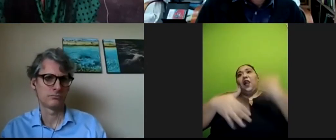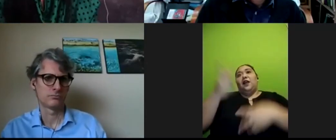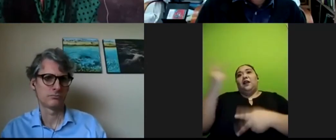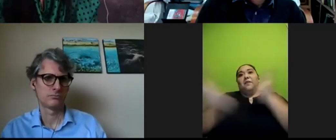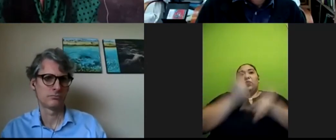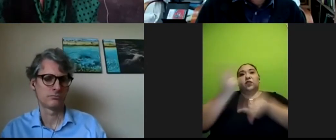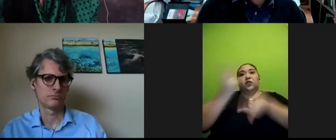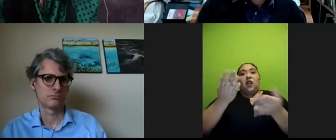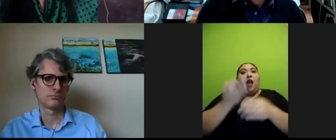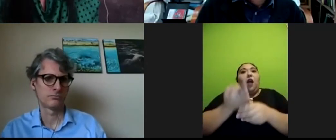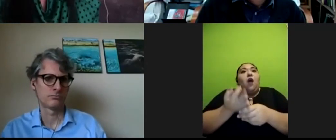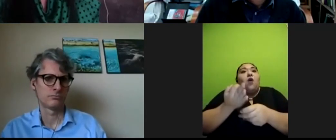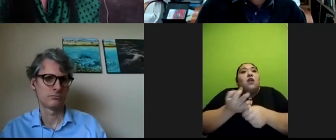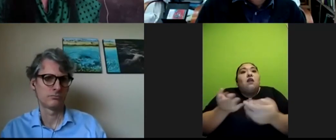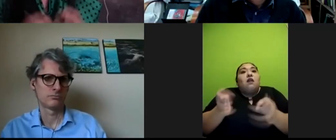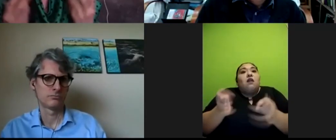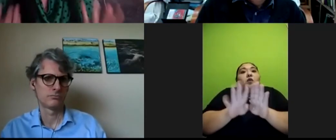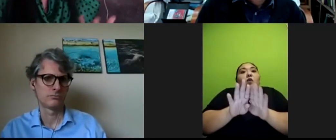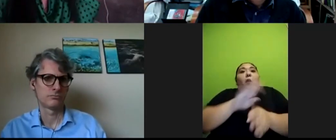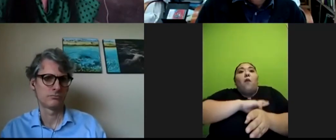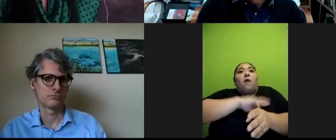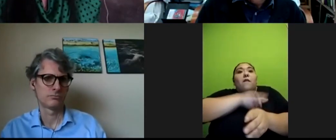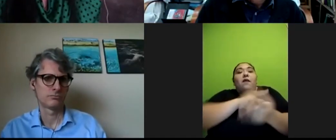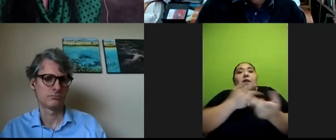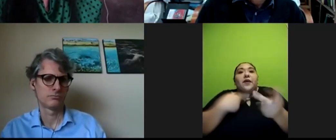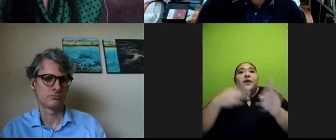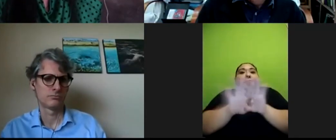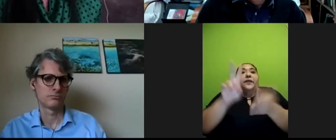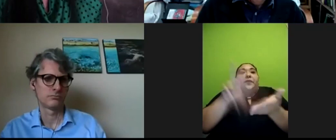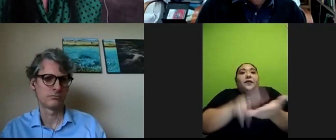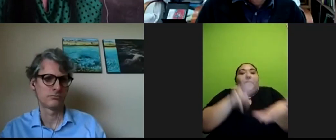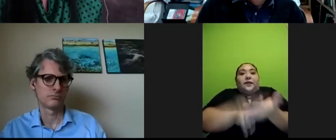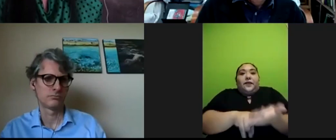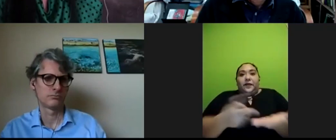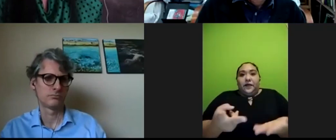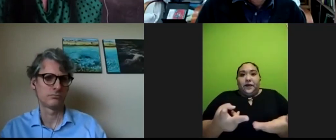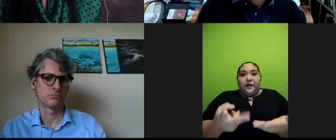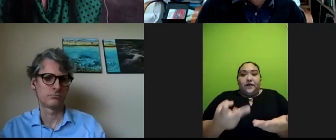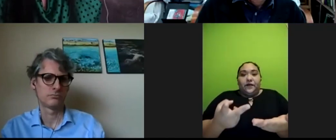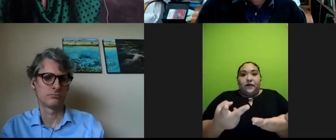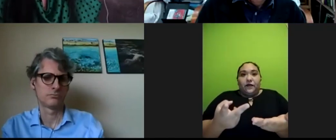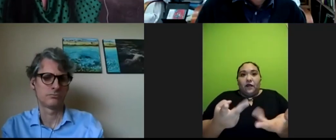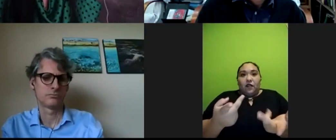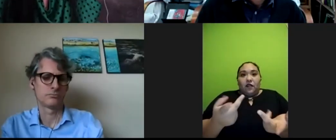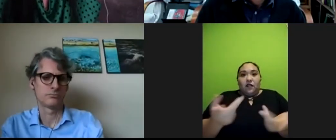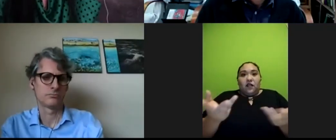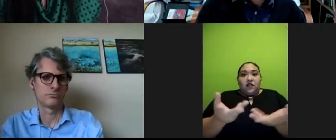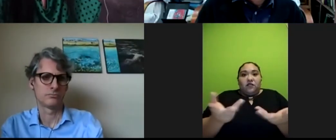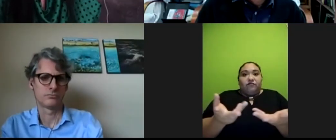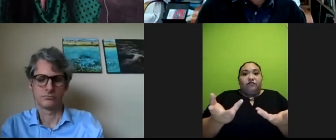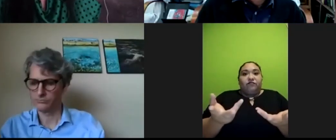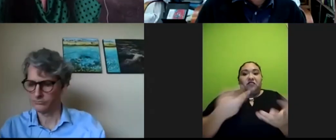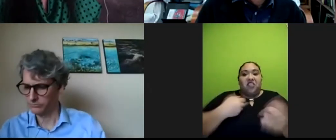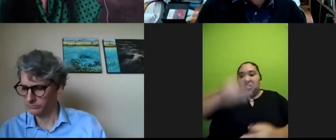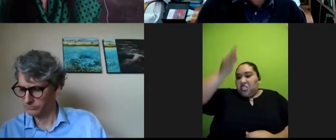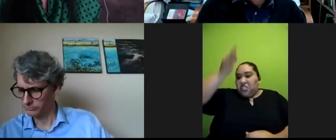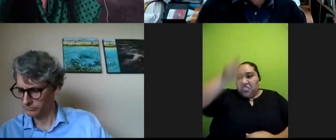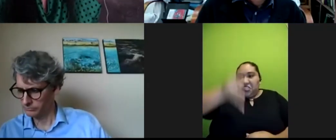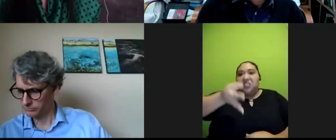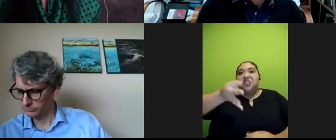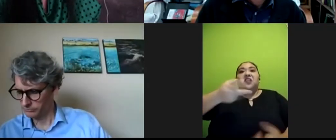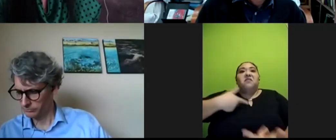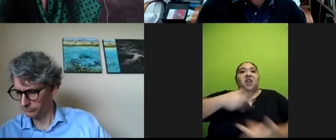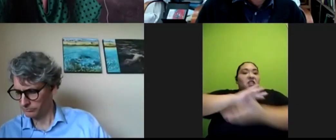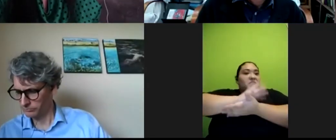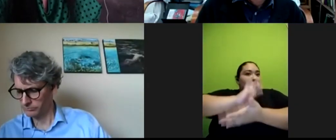¿cómo hacemos eso? ¿Cómo esos valores a favor de la aceptación y de la no discriminación